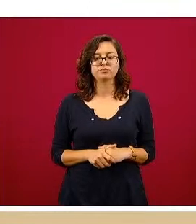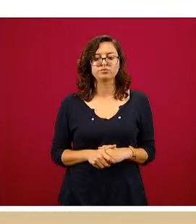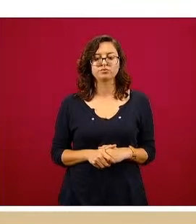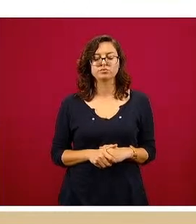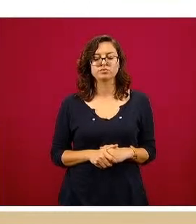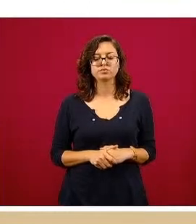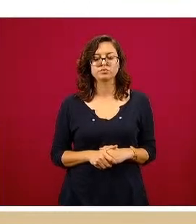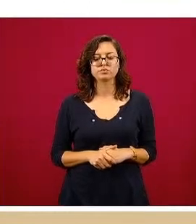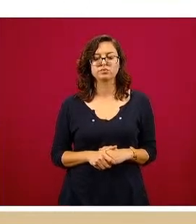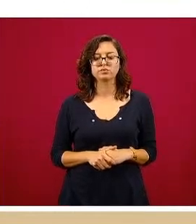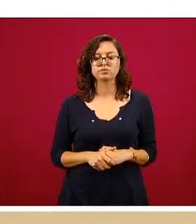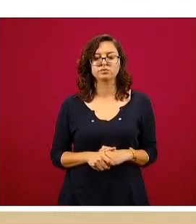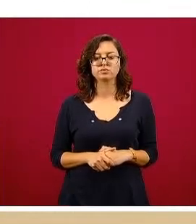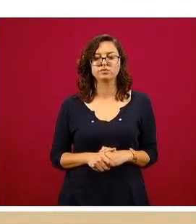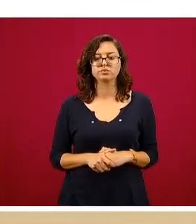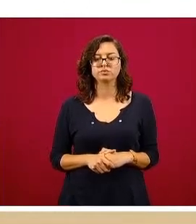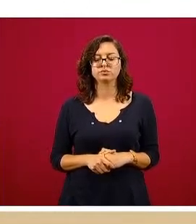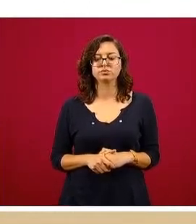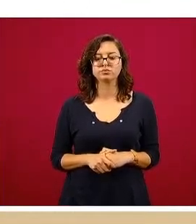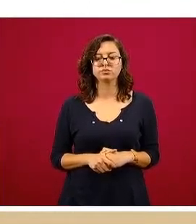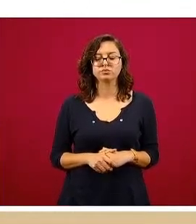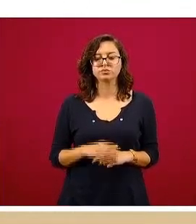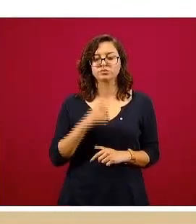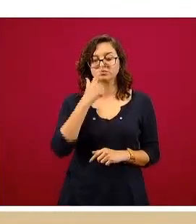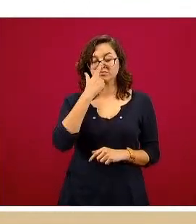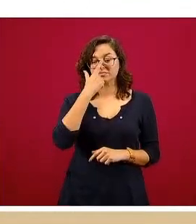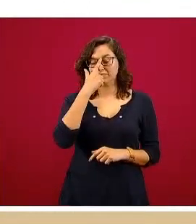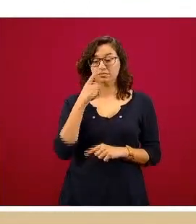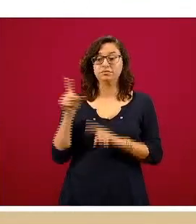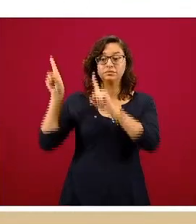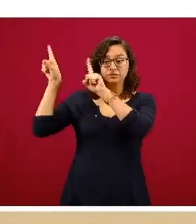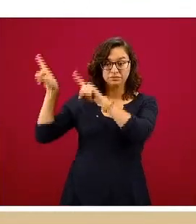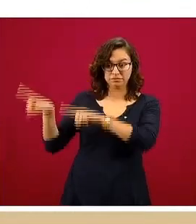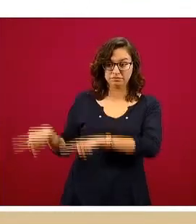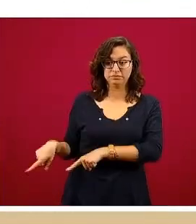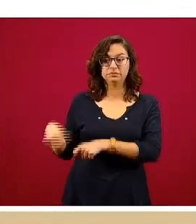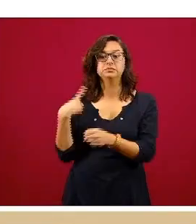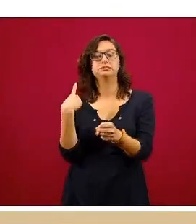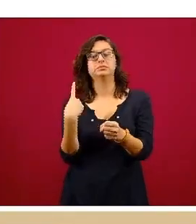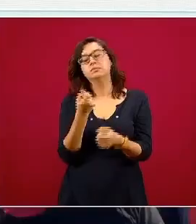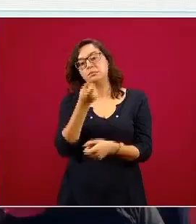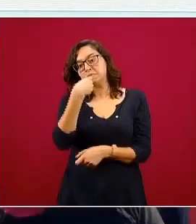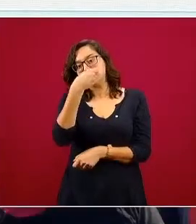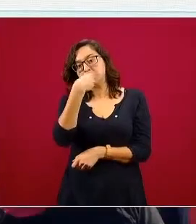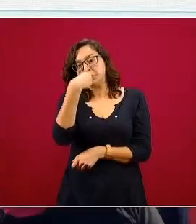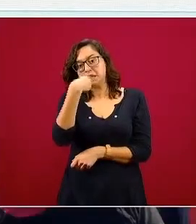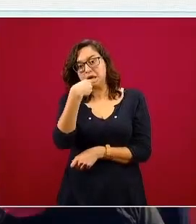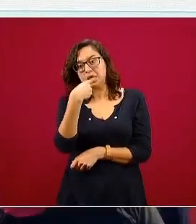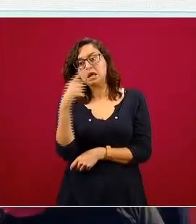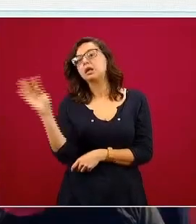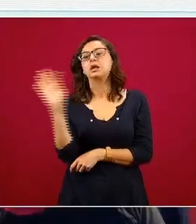y maraviroc. Y muchos de estos ustedes han escuchado